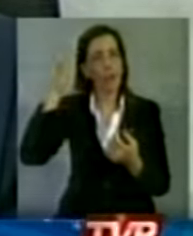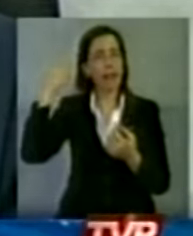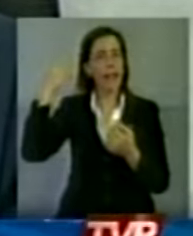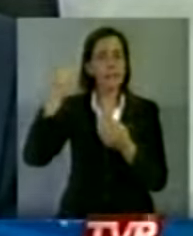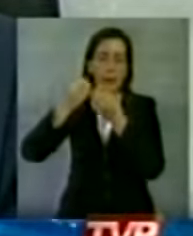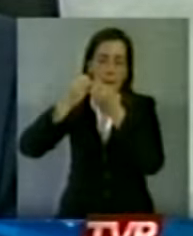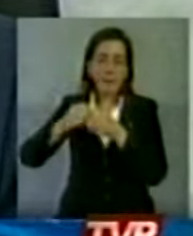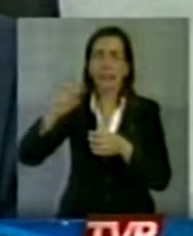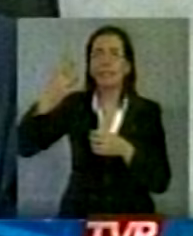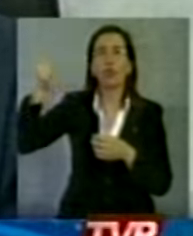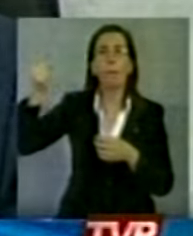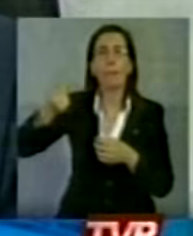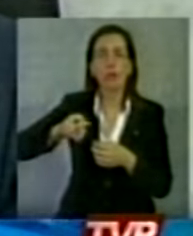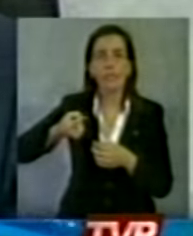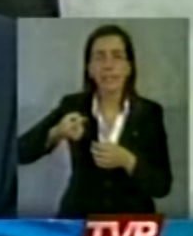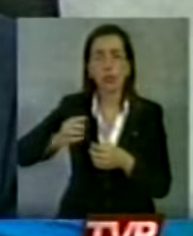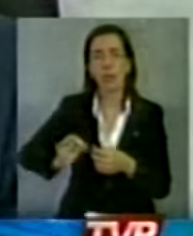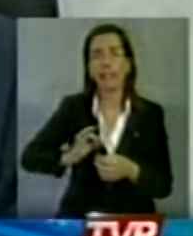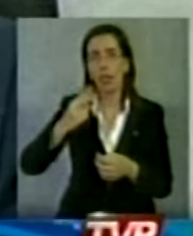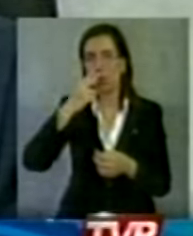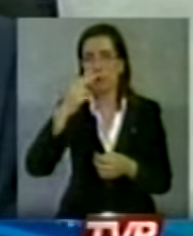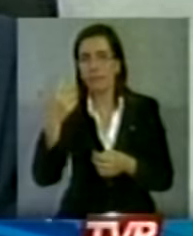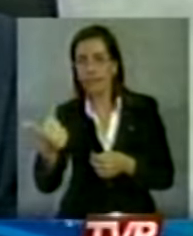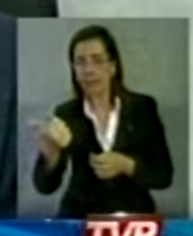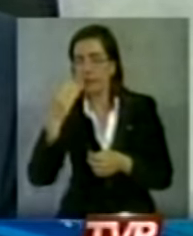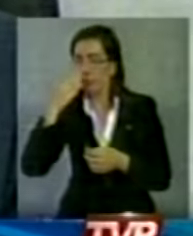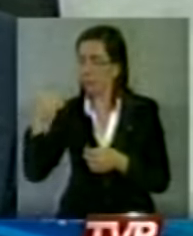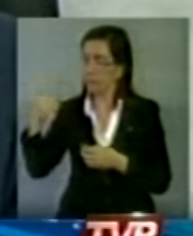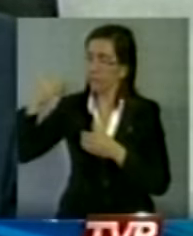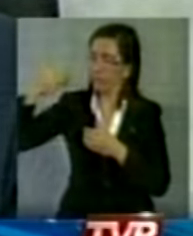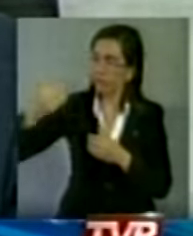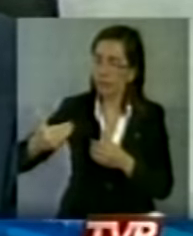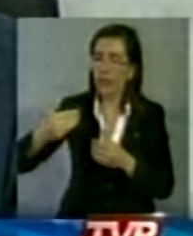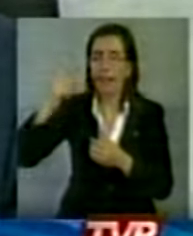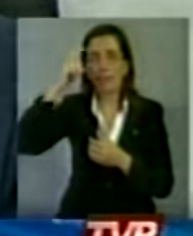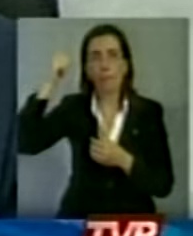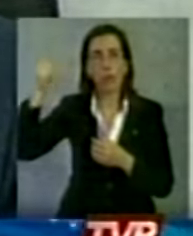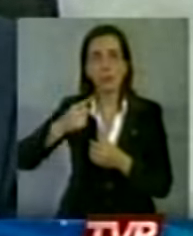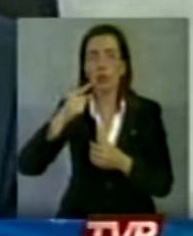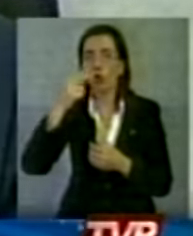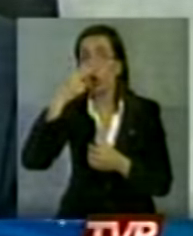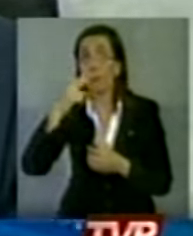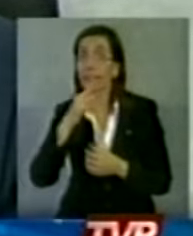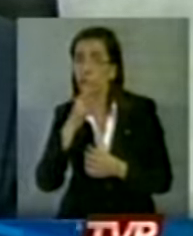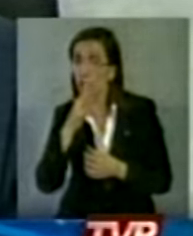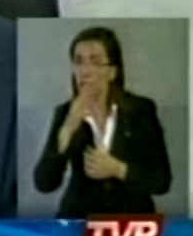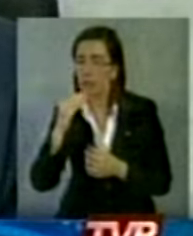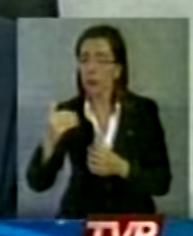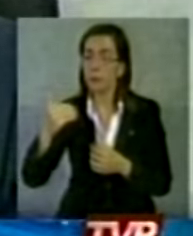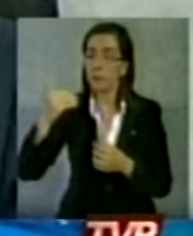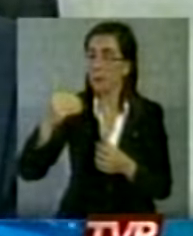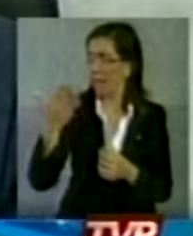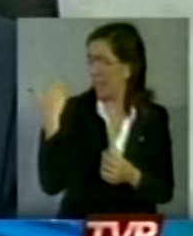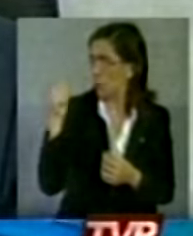un porcentaje del 5% en el año 2006, luego el 10% en el 2014, y hace poco más de un